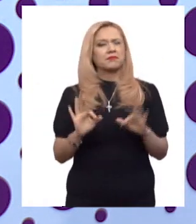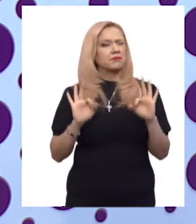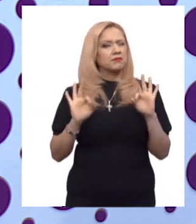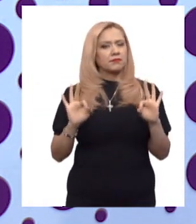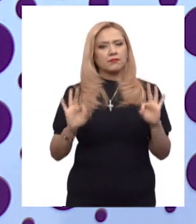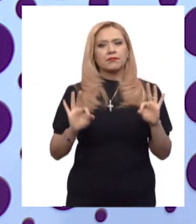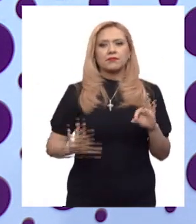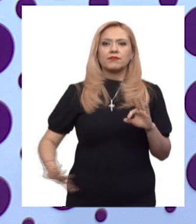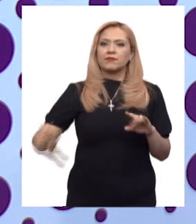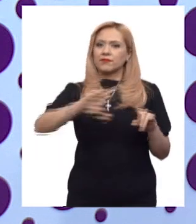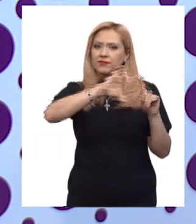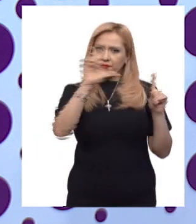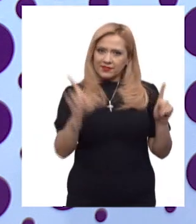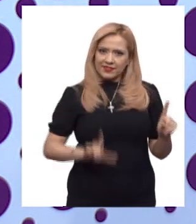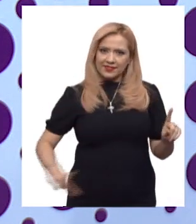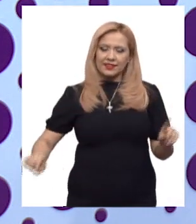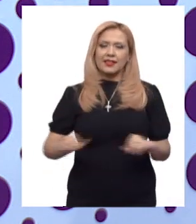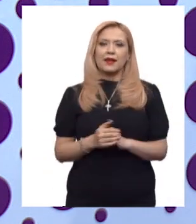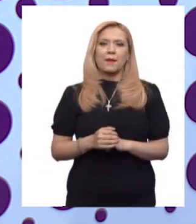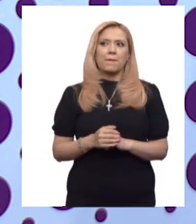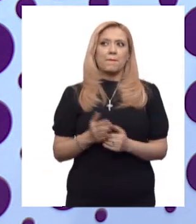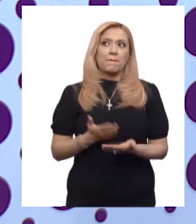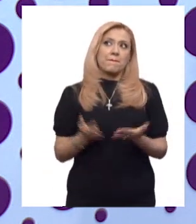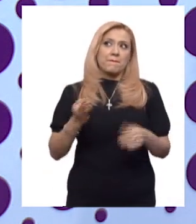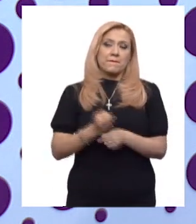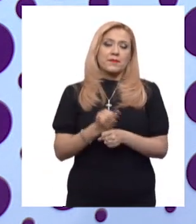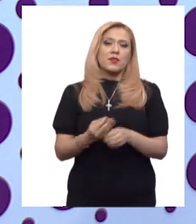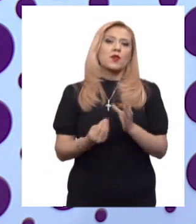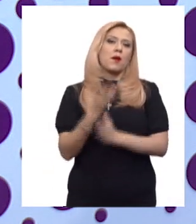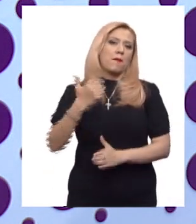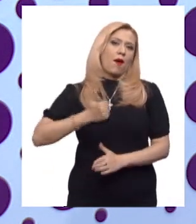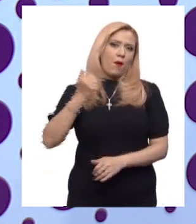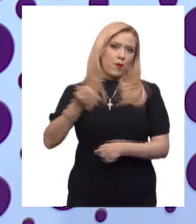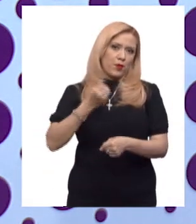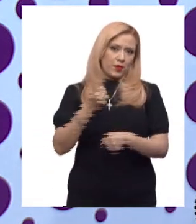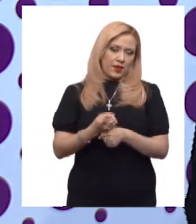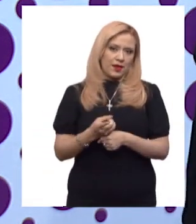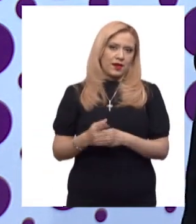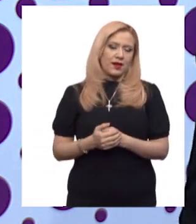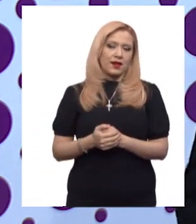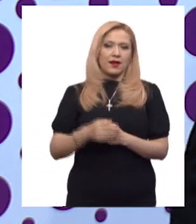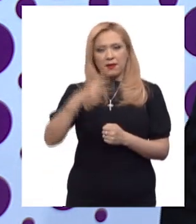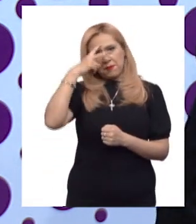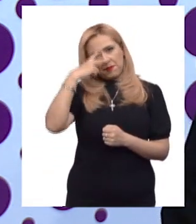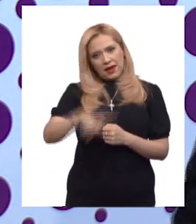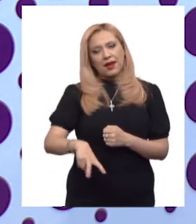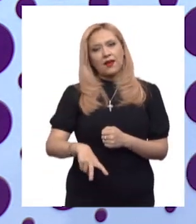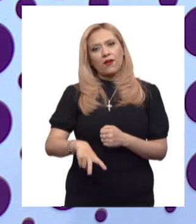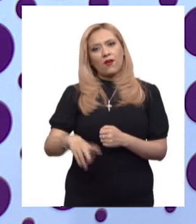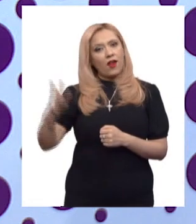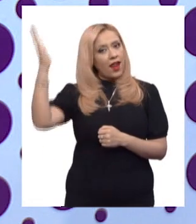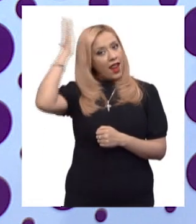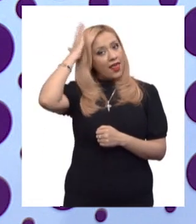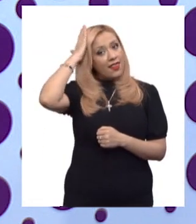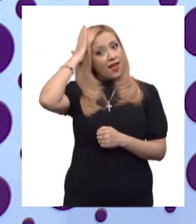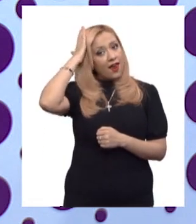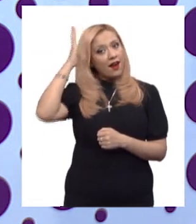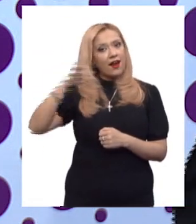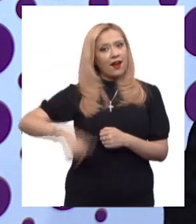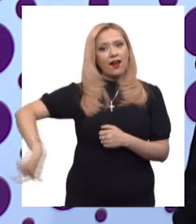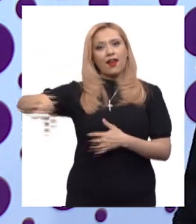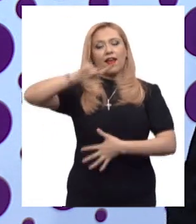a nivel federal que podemos encontrar. Entonces estamos delante de una nueva oportunidad. Volvamos a poner México como líder legislativo de la